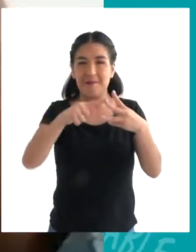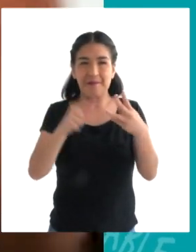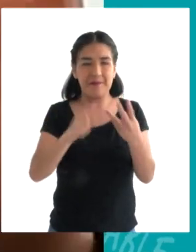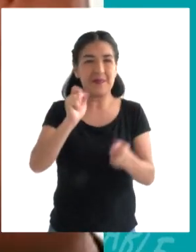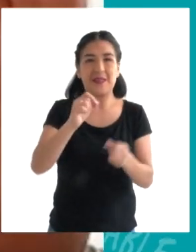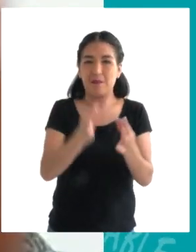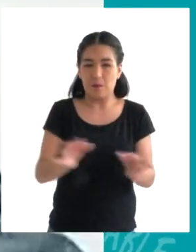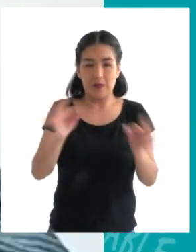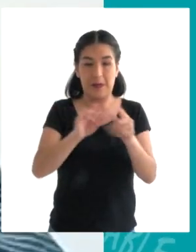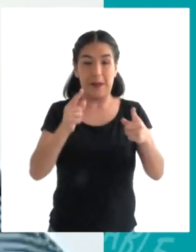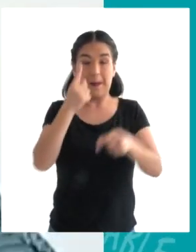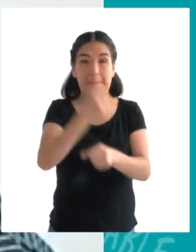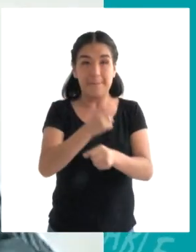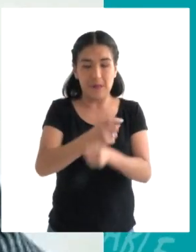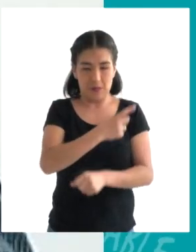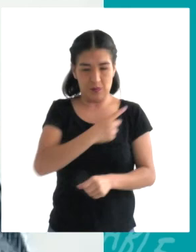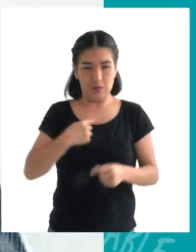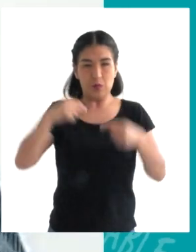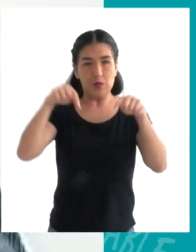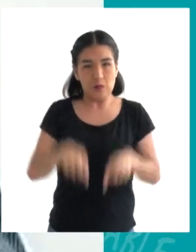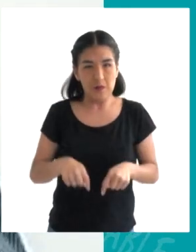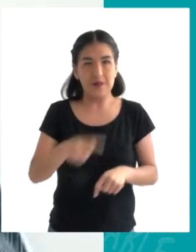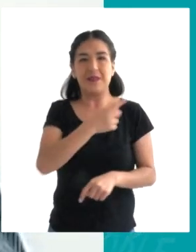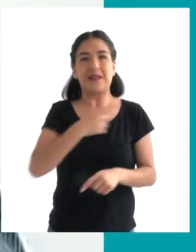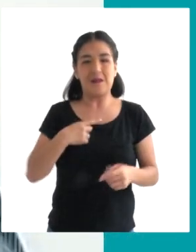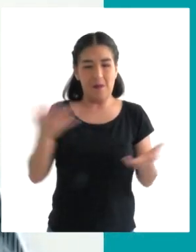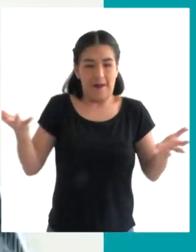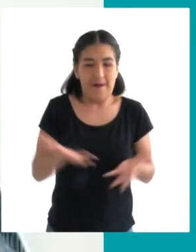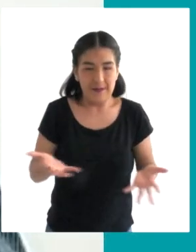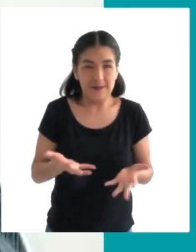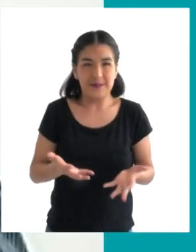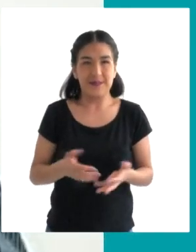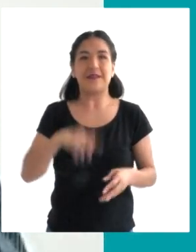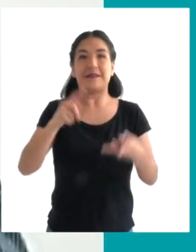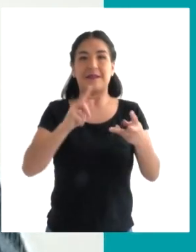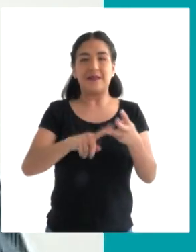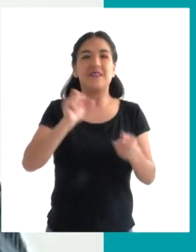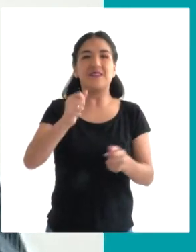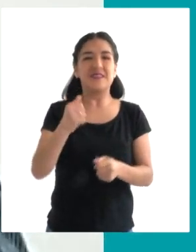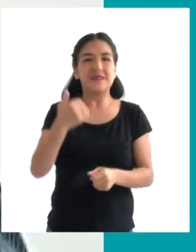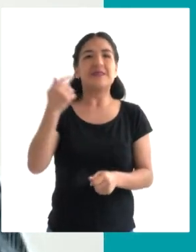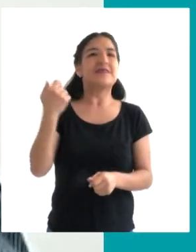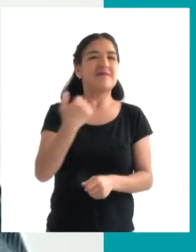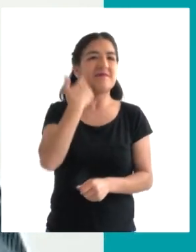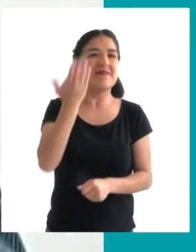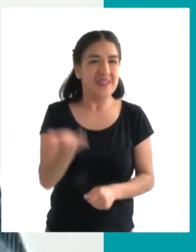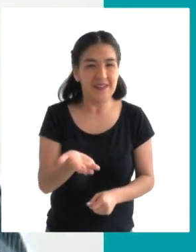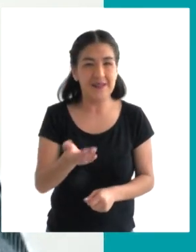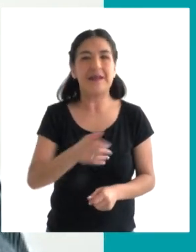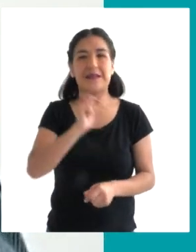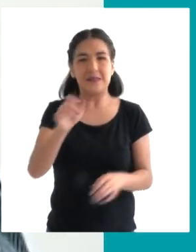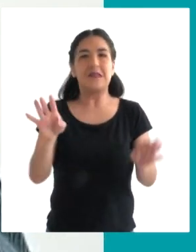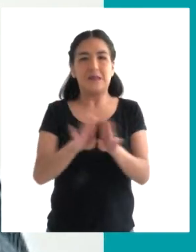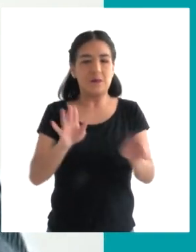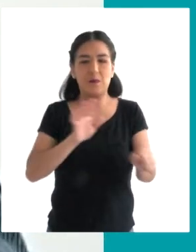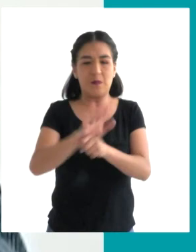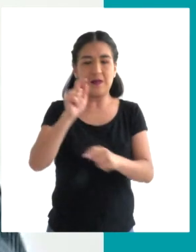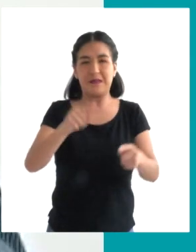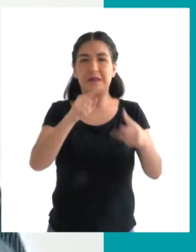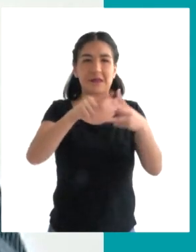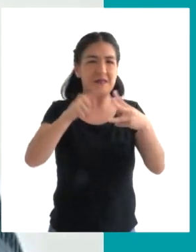es ser, el segundo es estar y el tercero es hacer. Ahora, ¿por qué te hago este énfasis? Porque